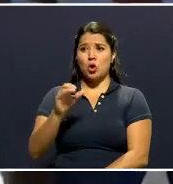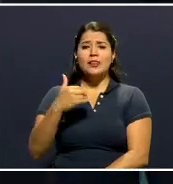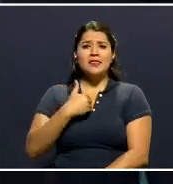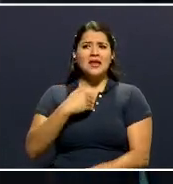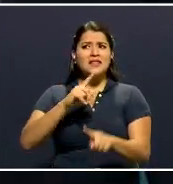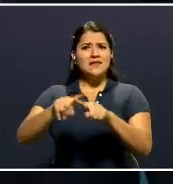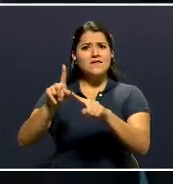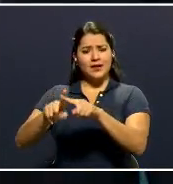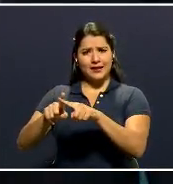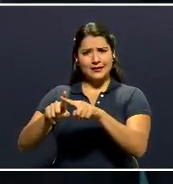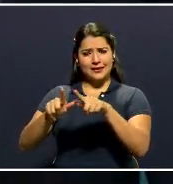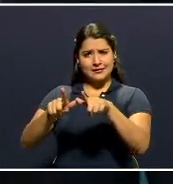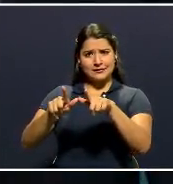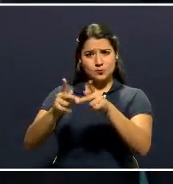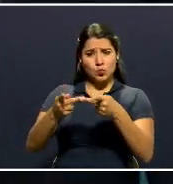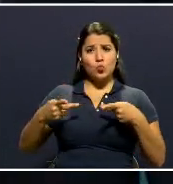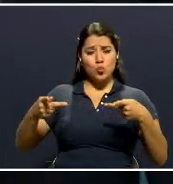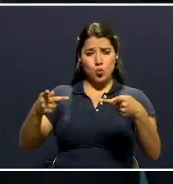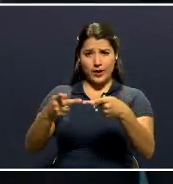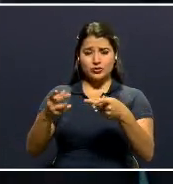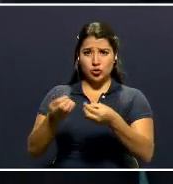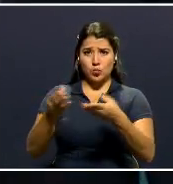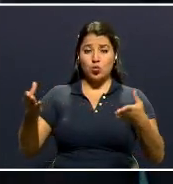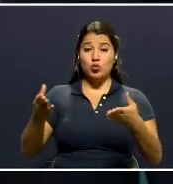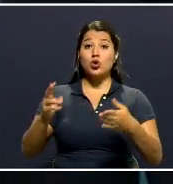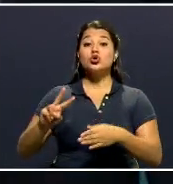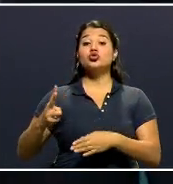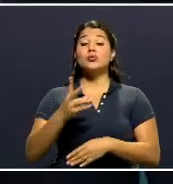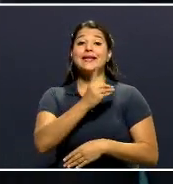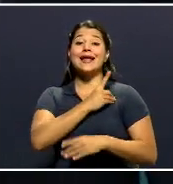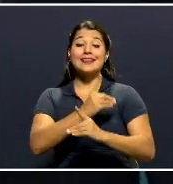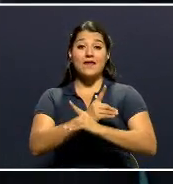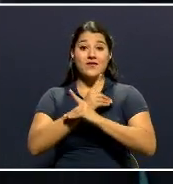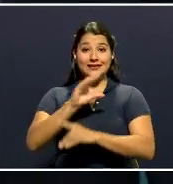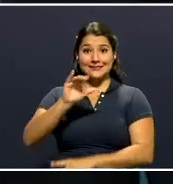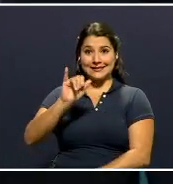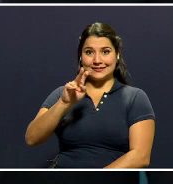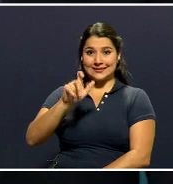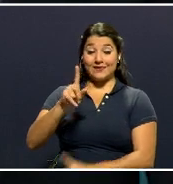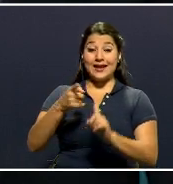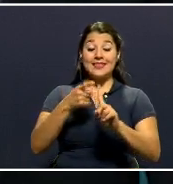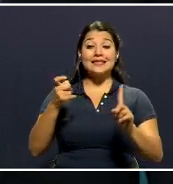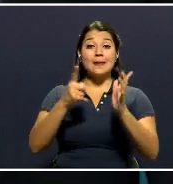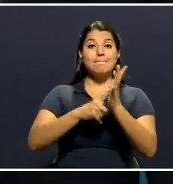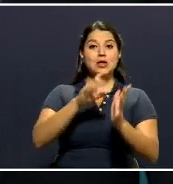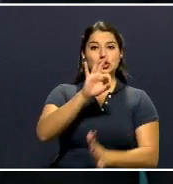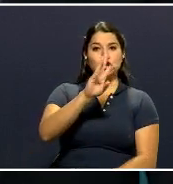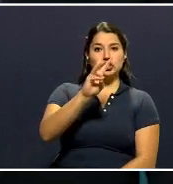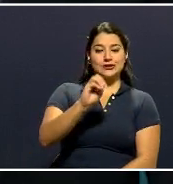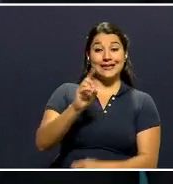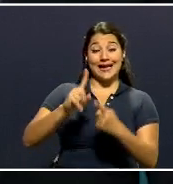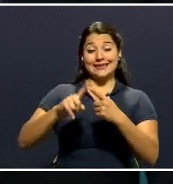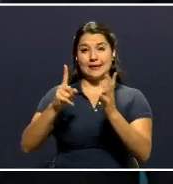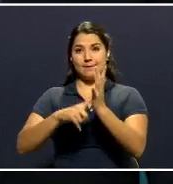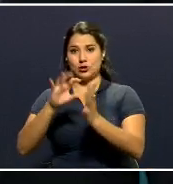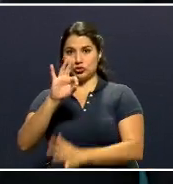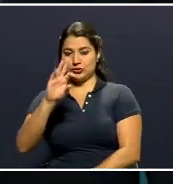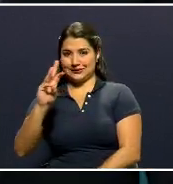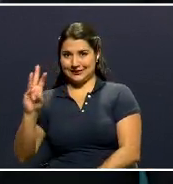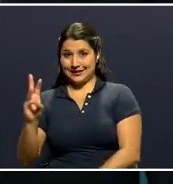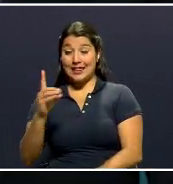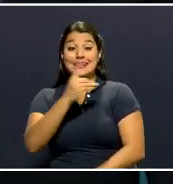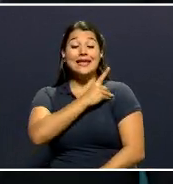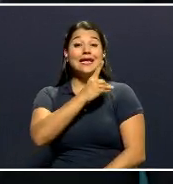ellos subdirector de Defensa Civil de 1960 a 1966, director de Vialidad del